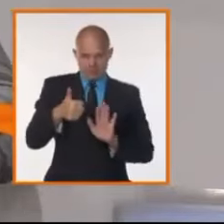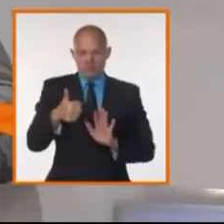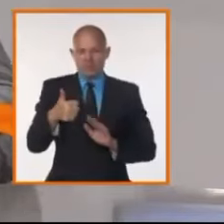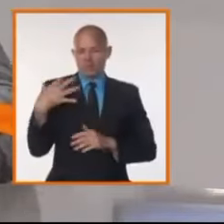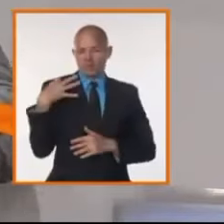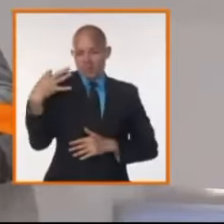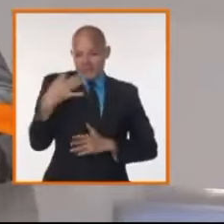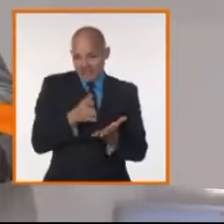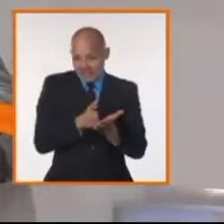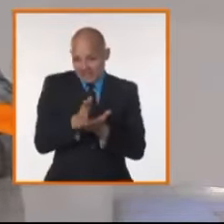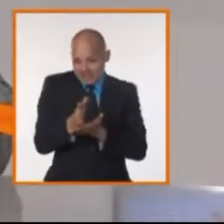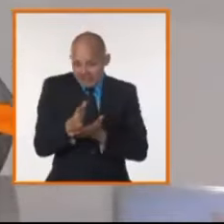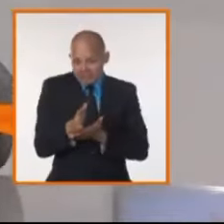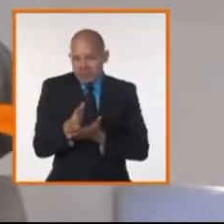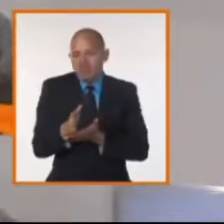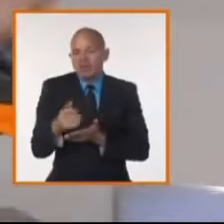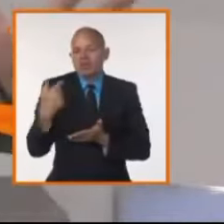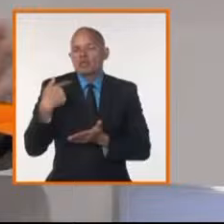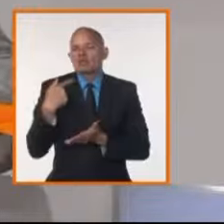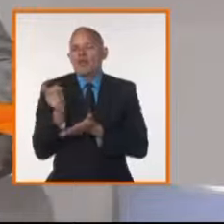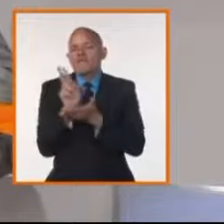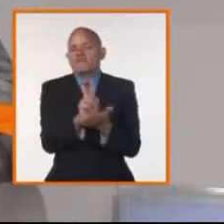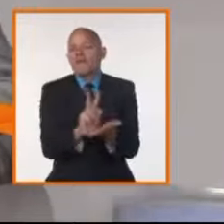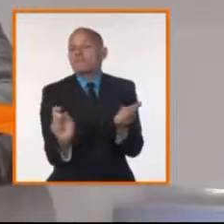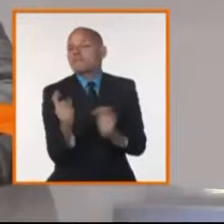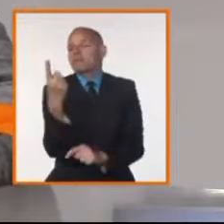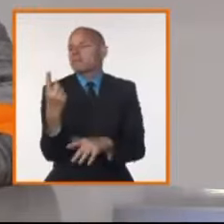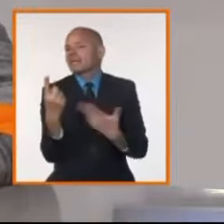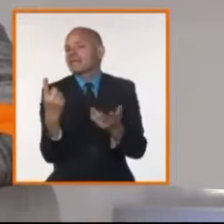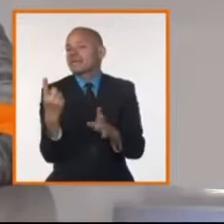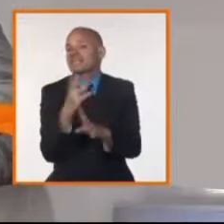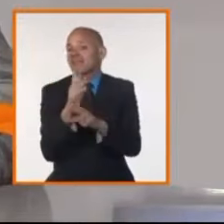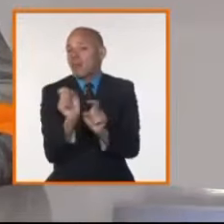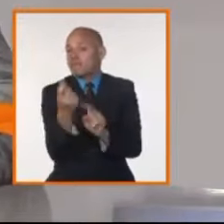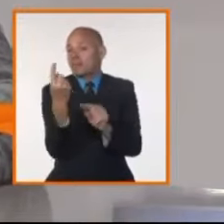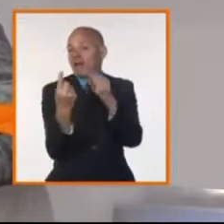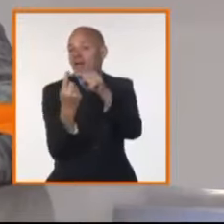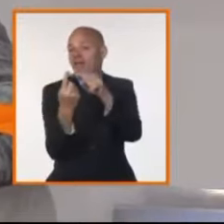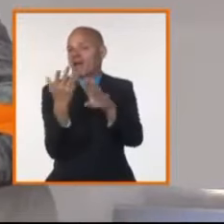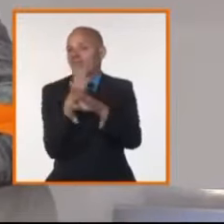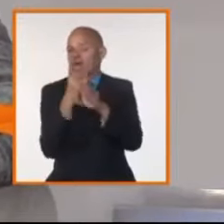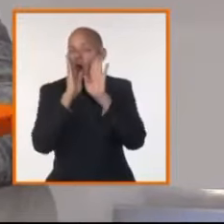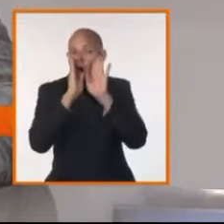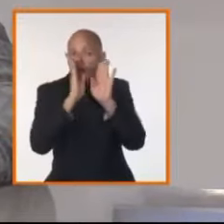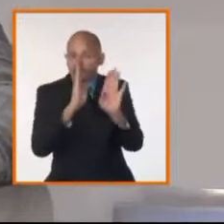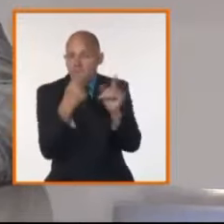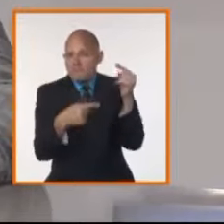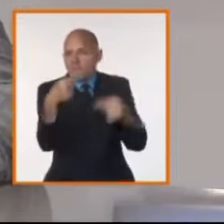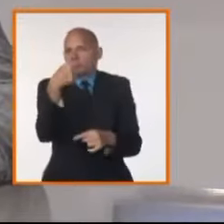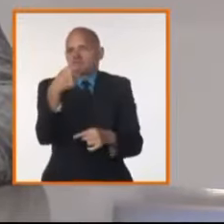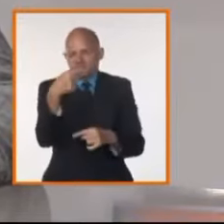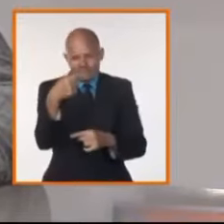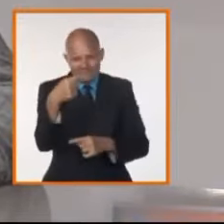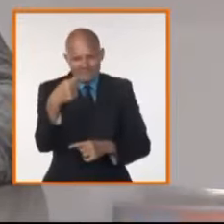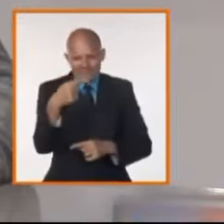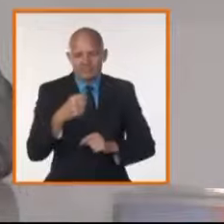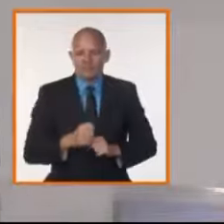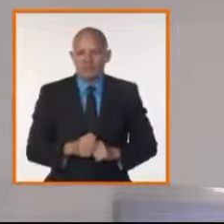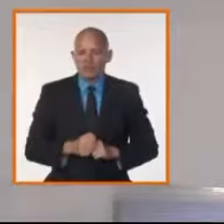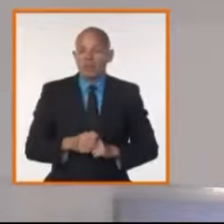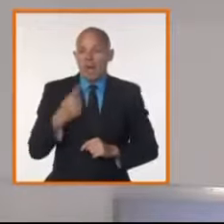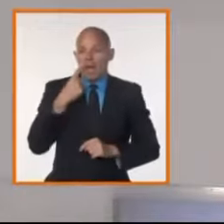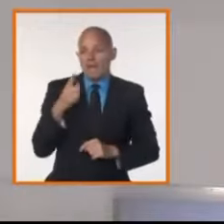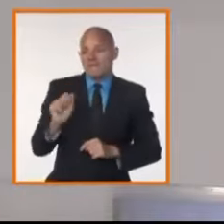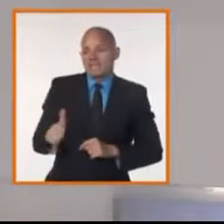es eh o sea marca una prioridad en ese sentido Exacto es simbólica siempre la primera simó sipre y y bueno